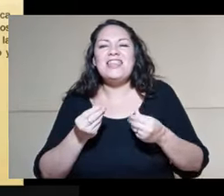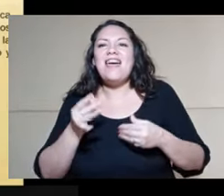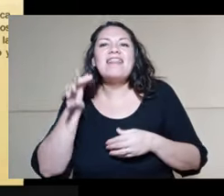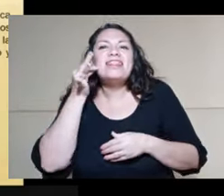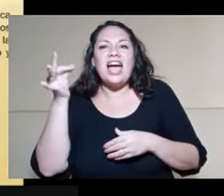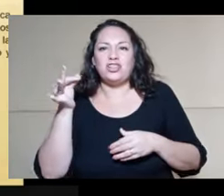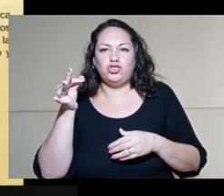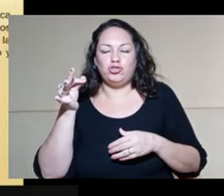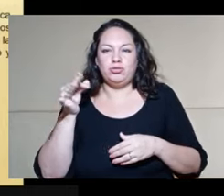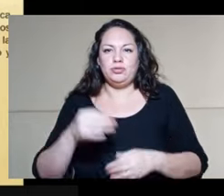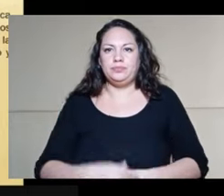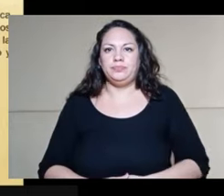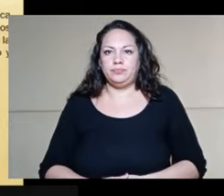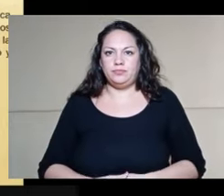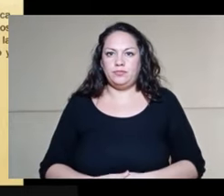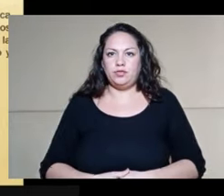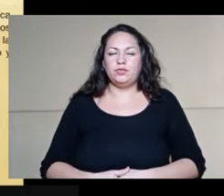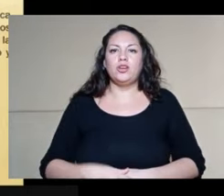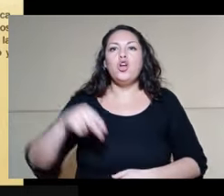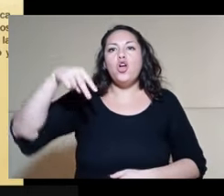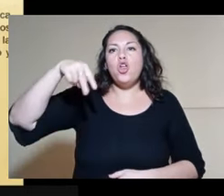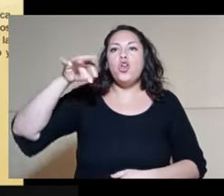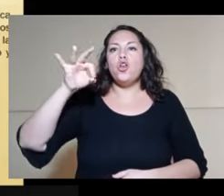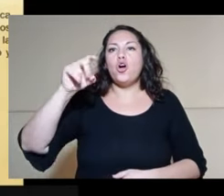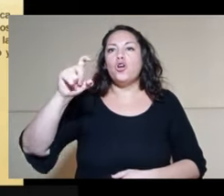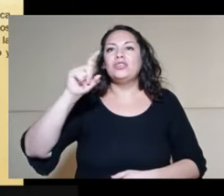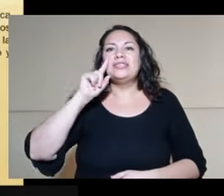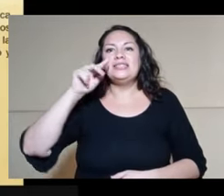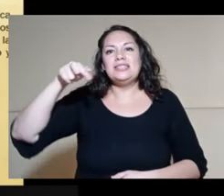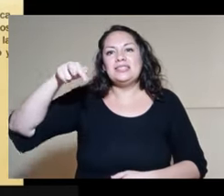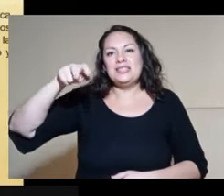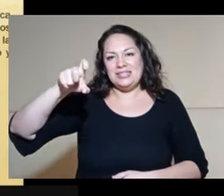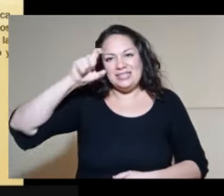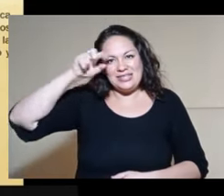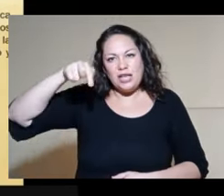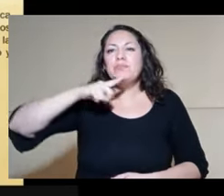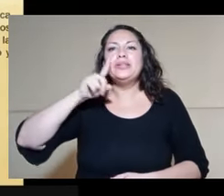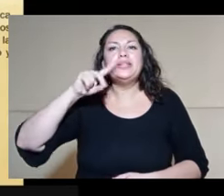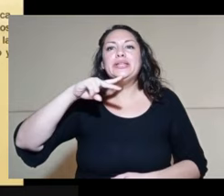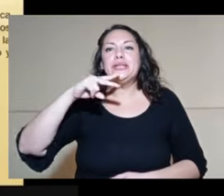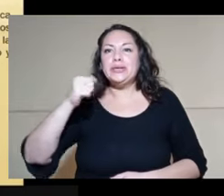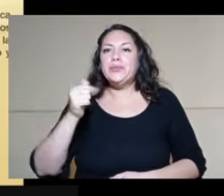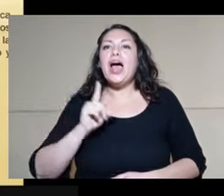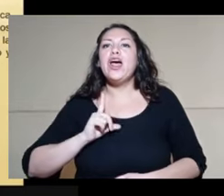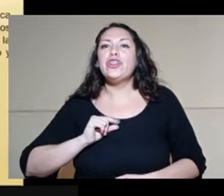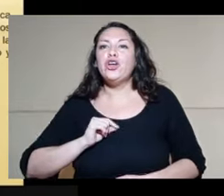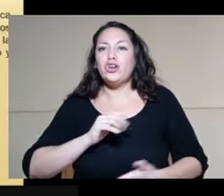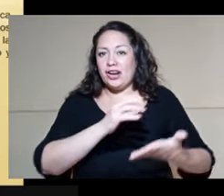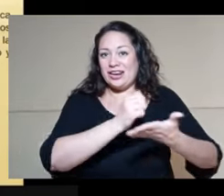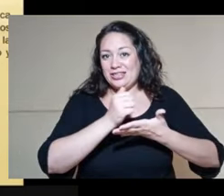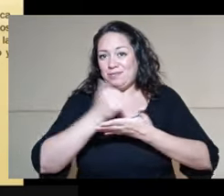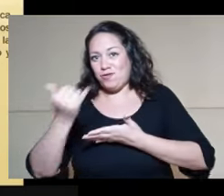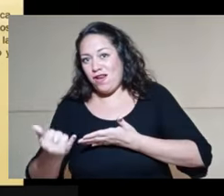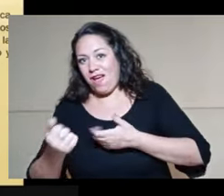entonces sensibilidad táctil, térmica y sensibilidad nociceptiva o dolorosa. Cada una de estas sensibilidades tiene sus